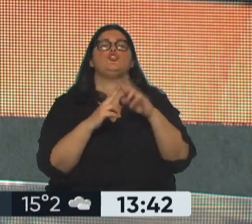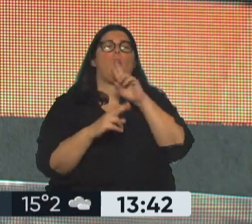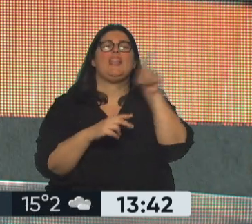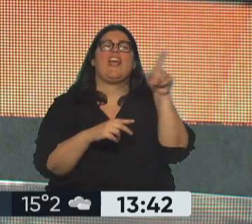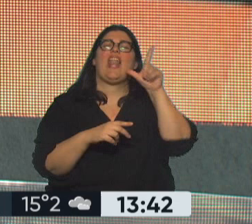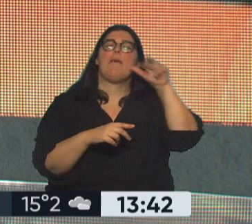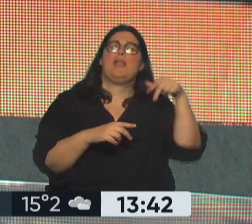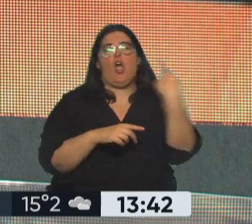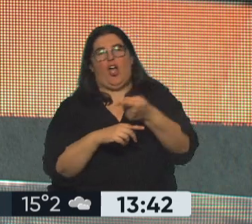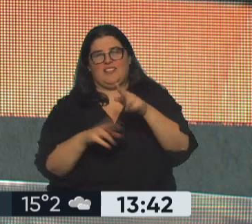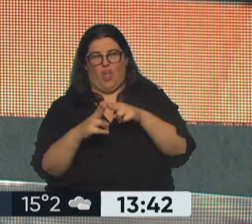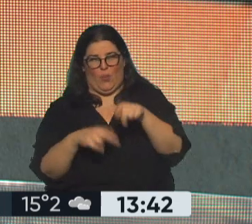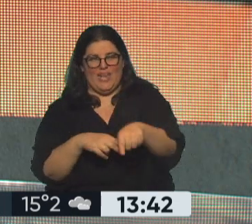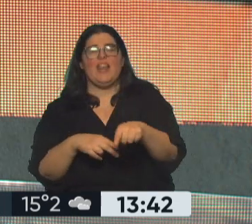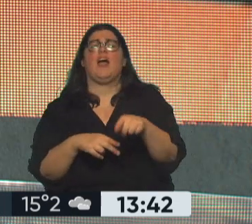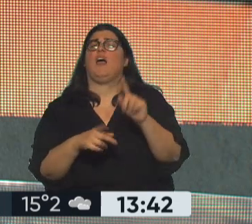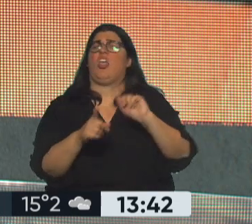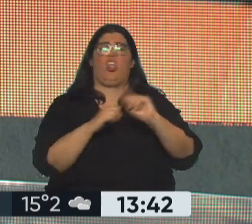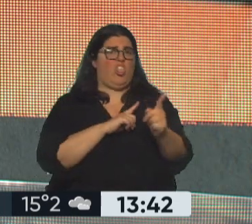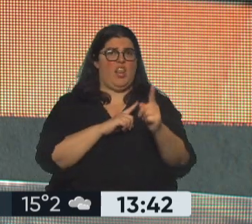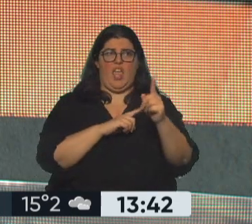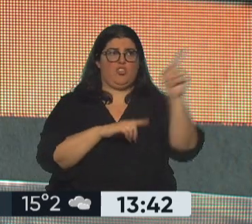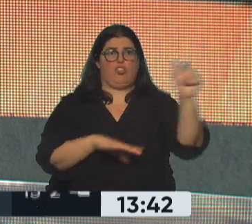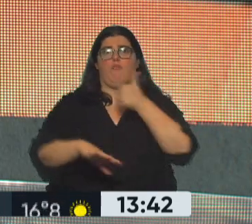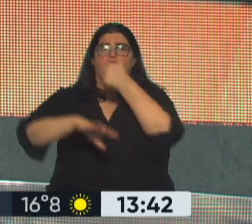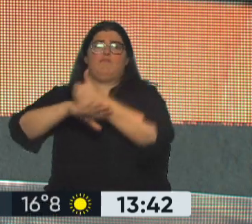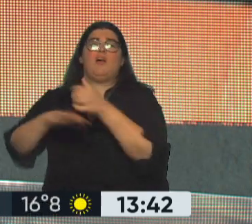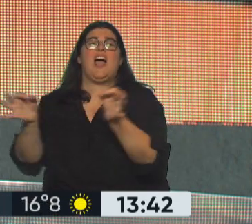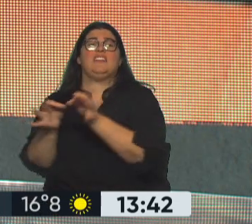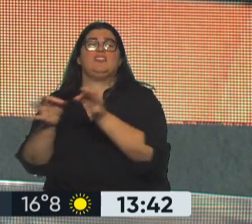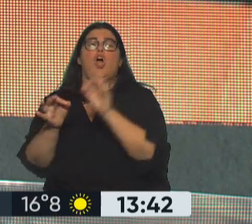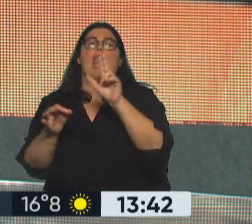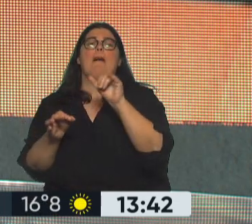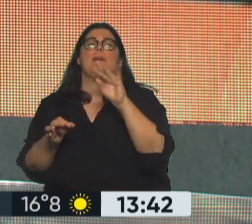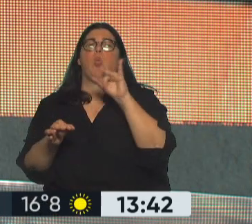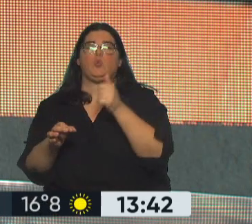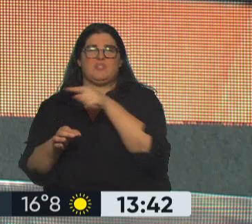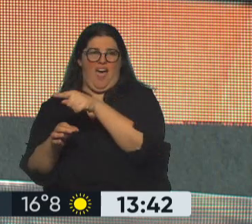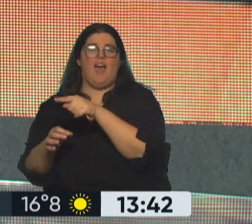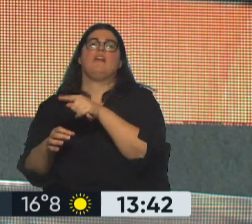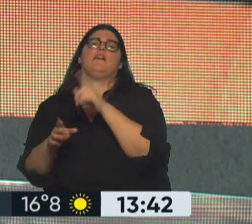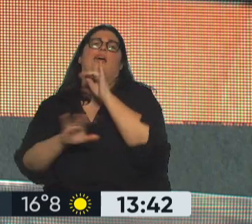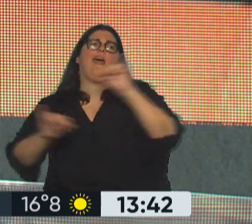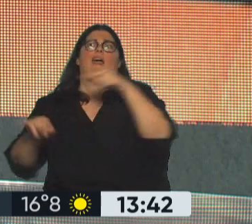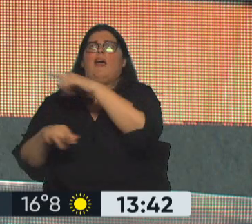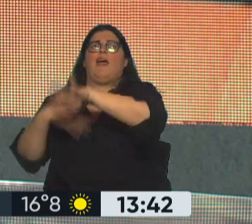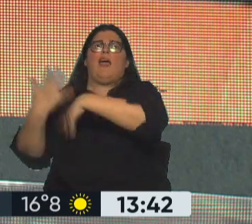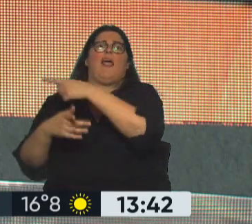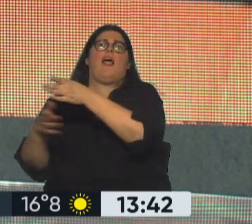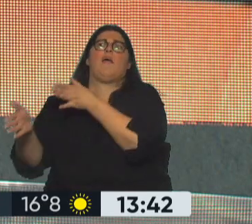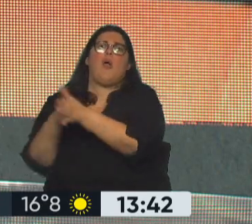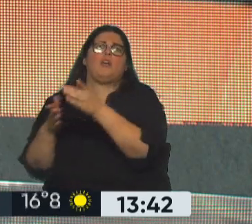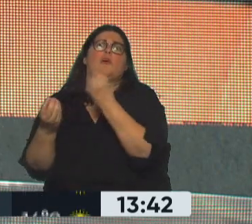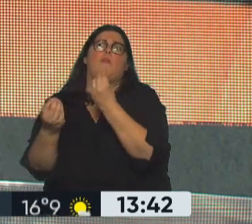directamente en Lampedusa, reportando desde el lugar la catástrofe en el sentido de justamente aplicar